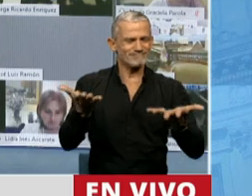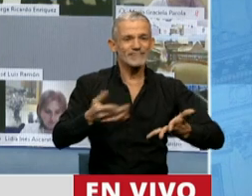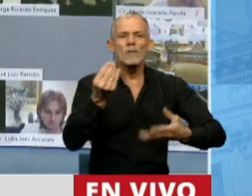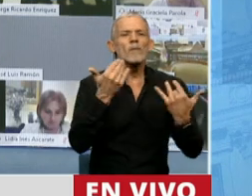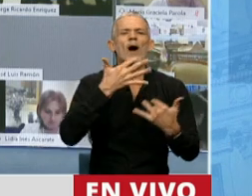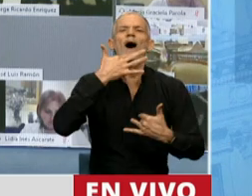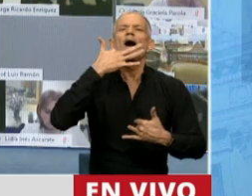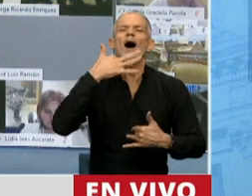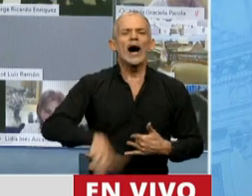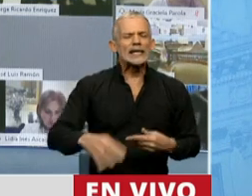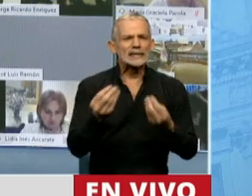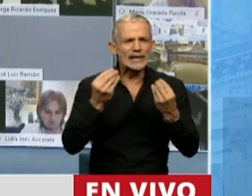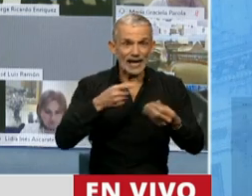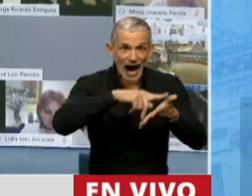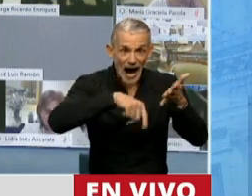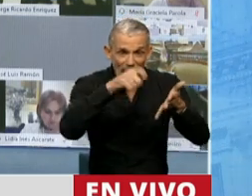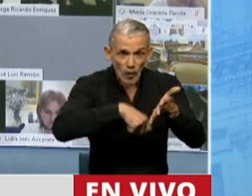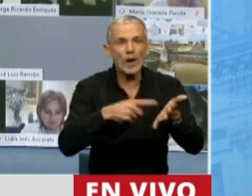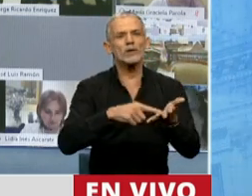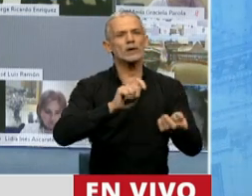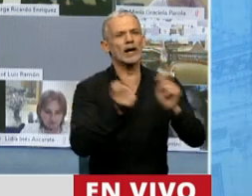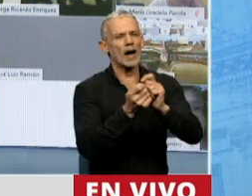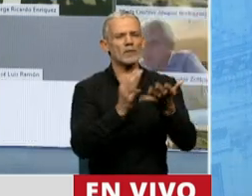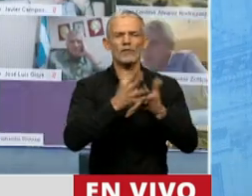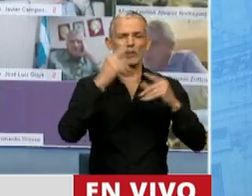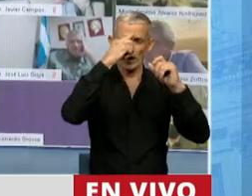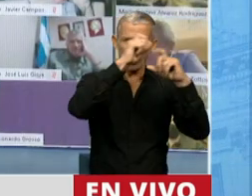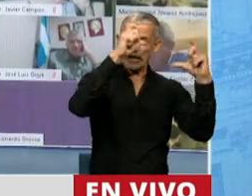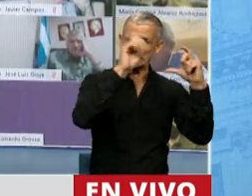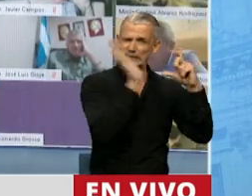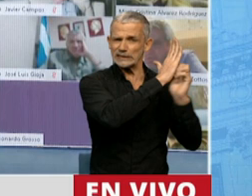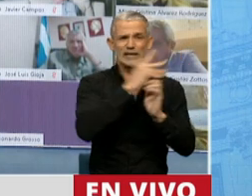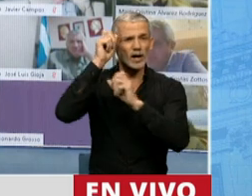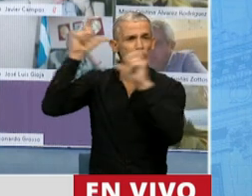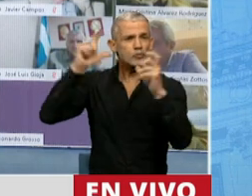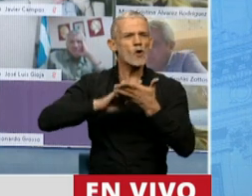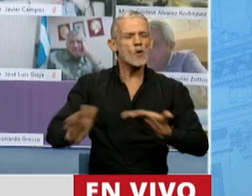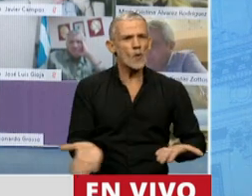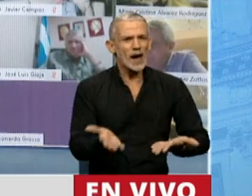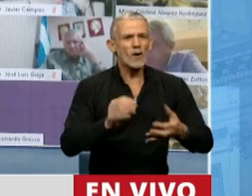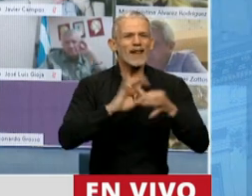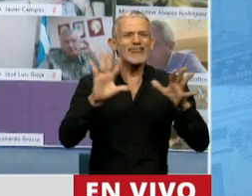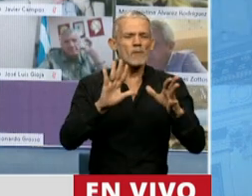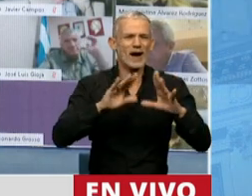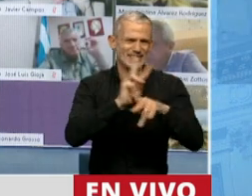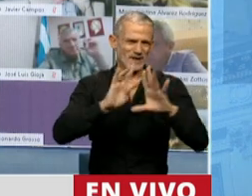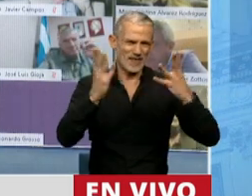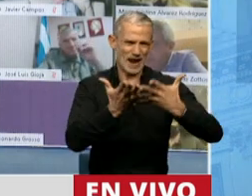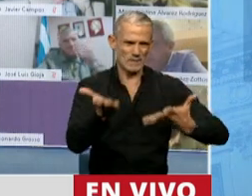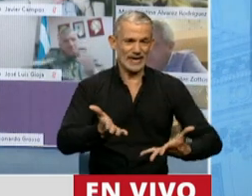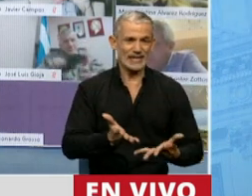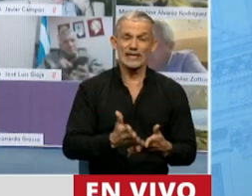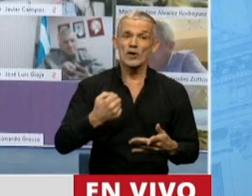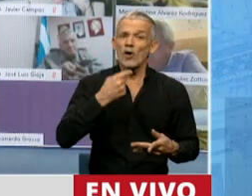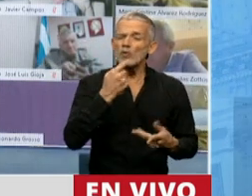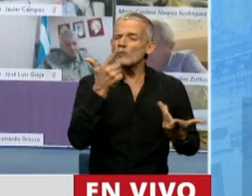entender que escazú es un cambio de paradigma para esa democracia ambiental que recién se señalaba no